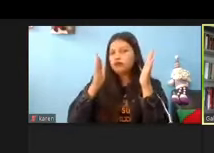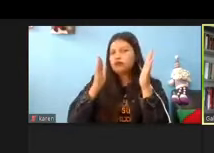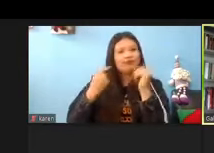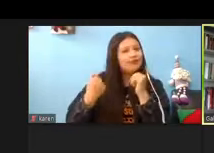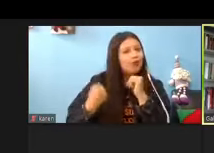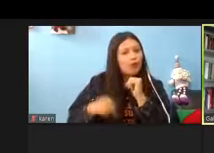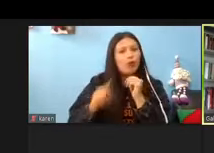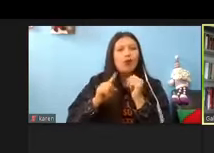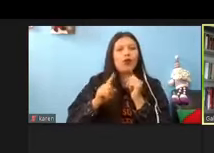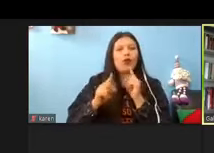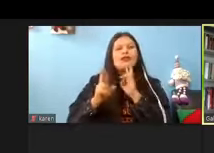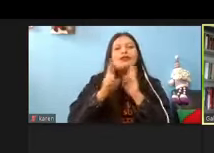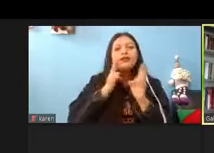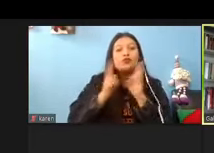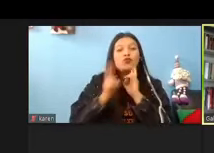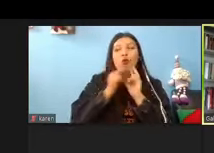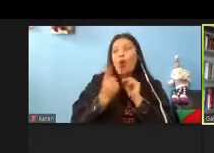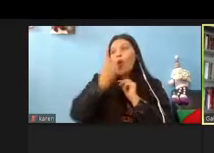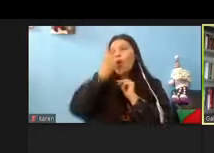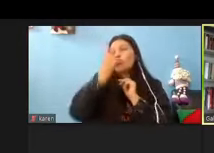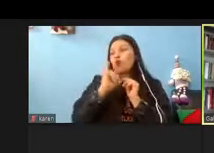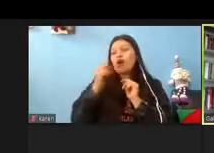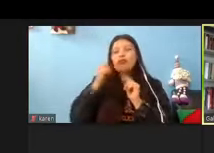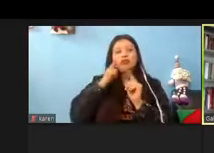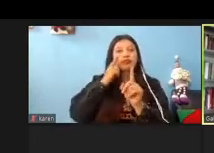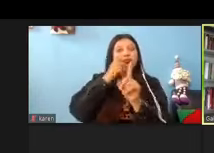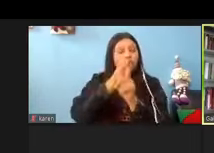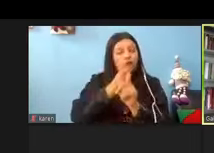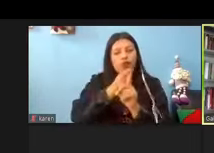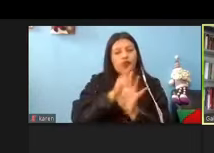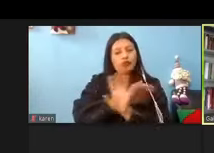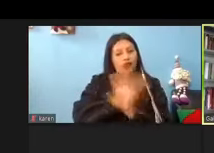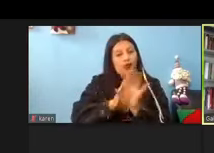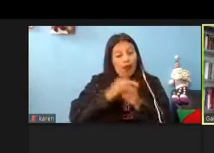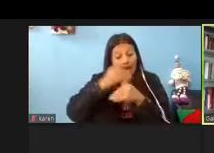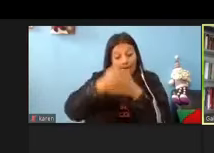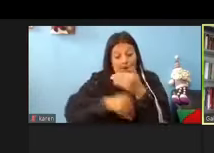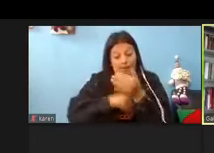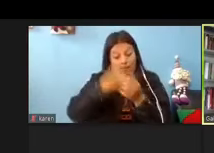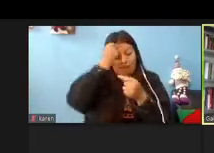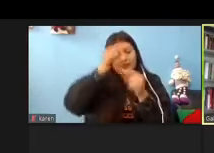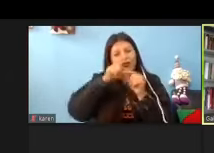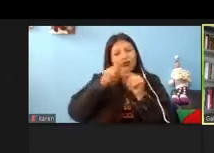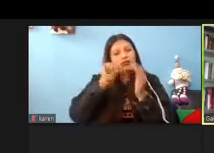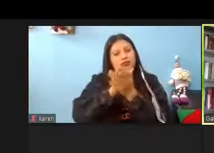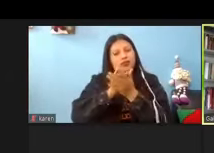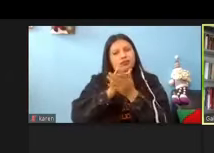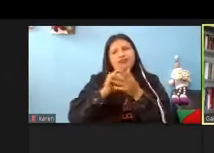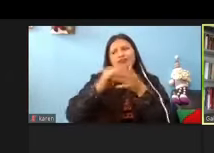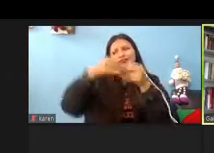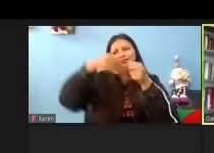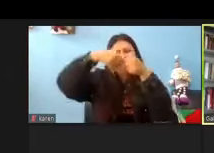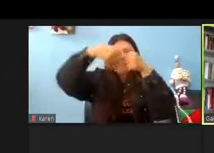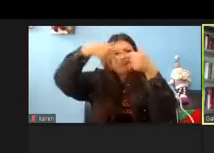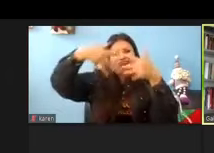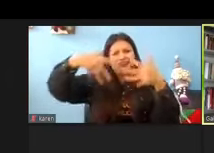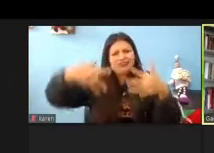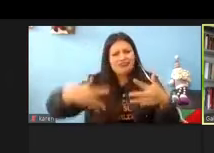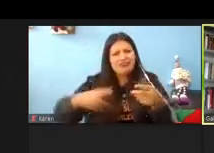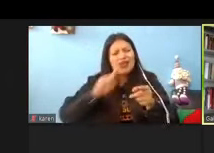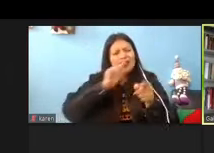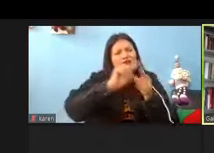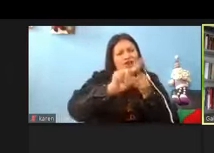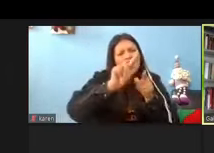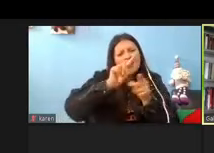una relación unidireccional. Los procesos de memoria que allí se despliegan pueden dar lugar a la constitución de